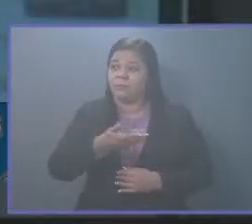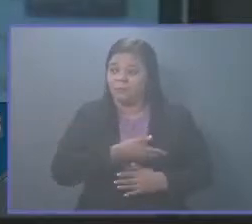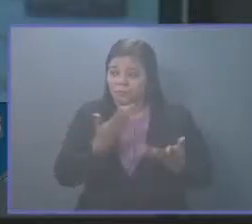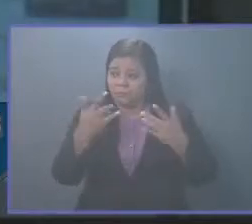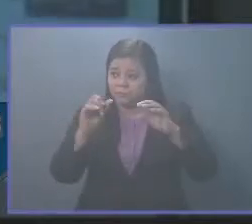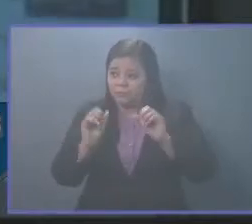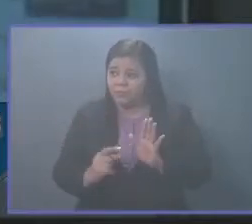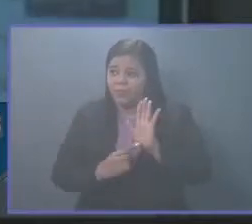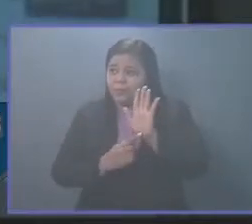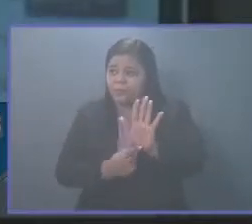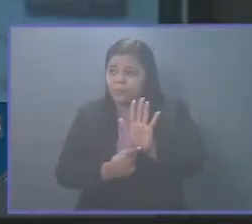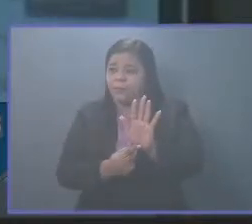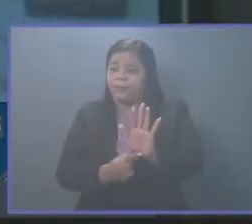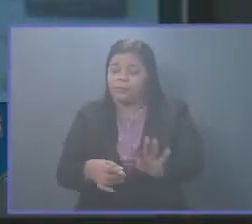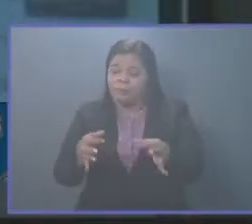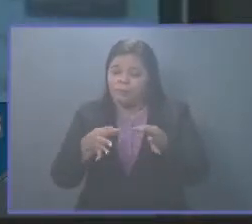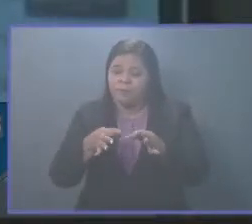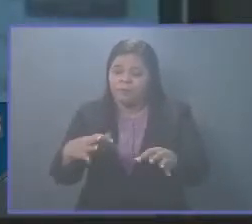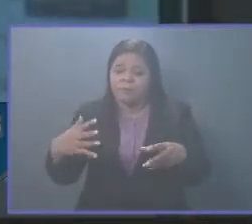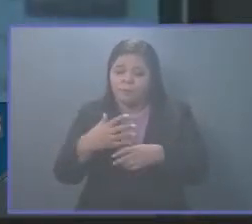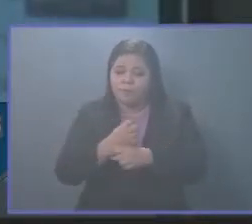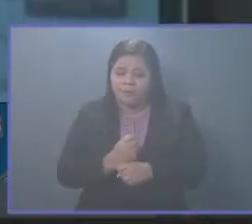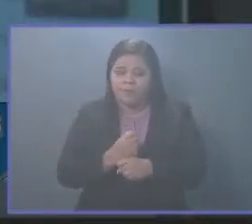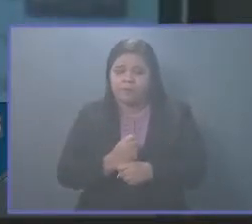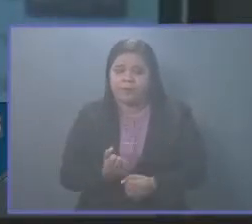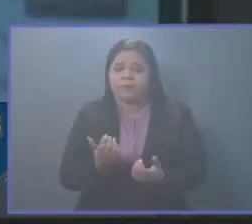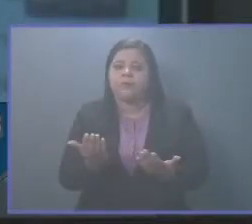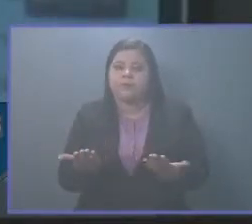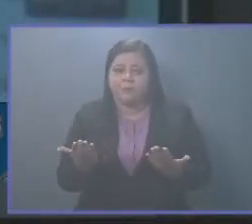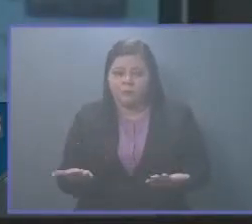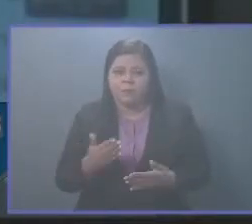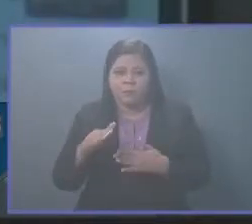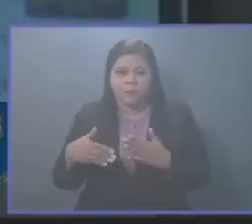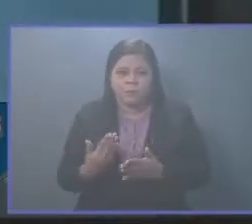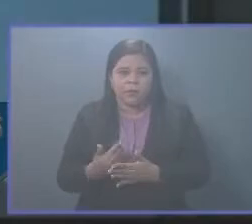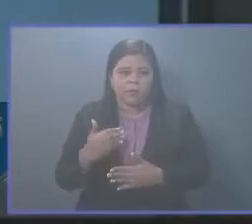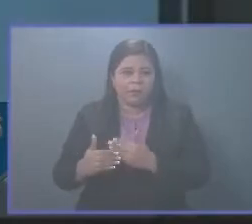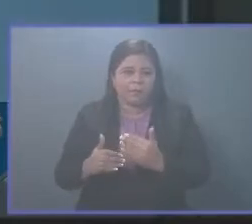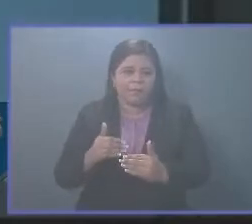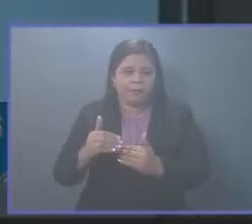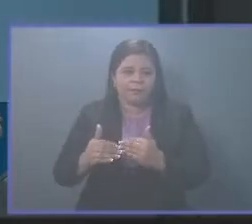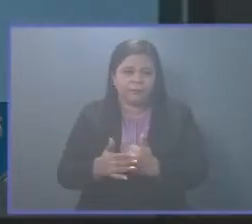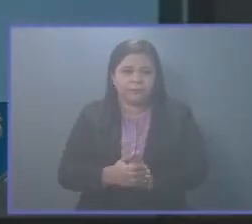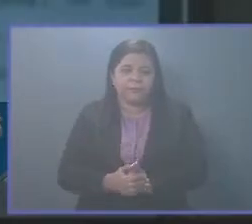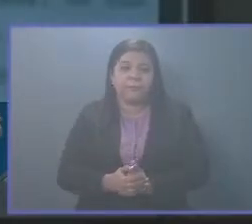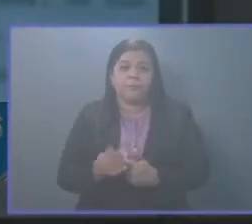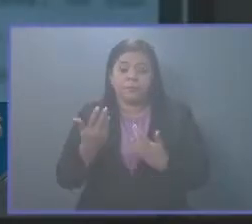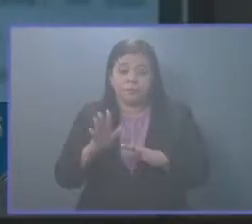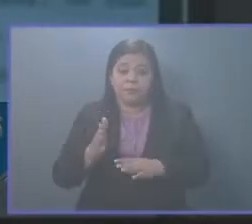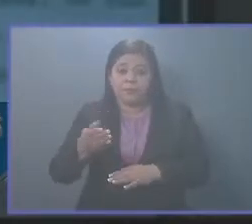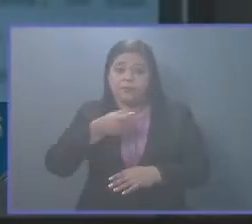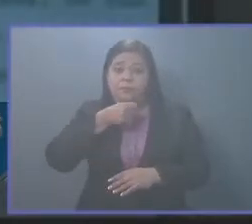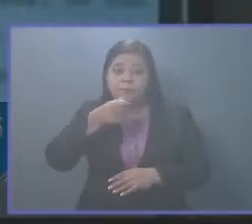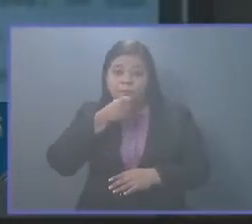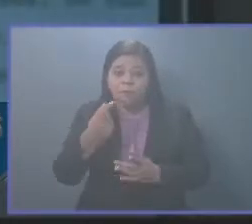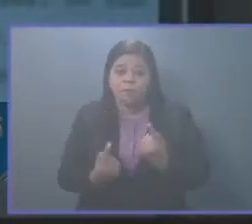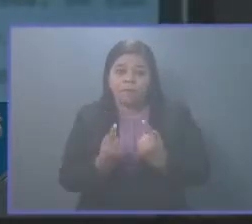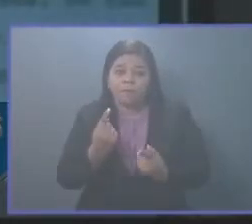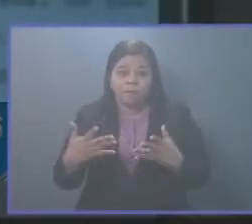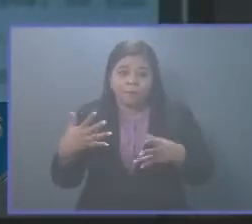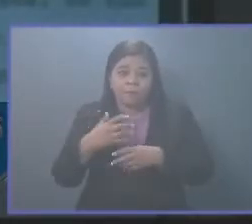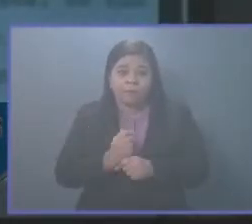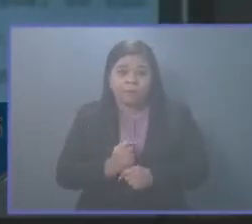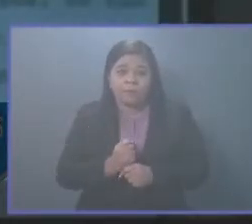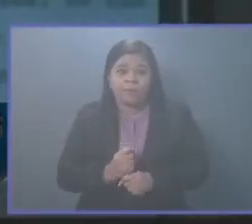mostrar de manera sintética cómo han sido los movimientos. A partir de esta información, ¿cuáles son las conclusiones del